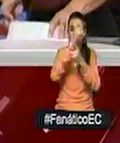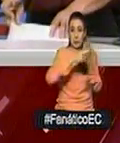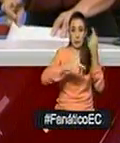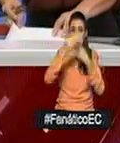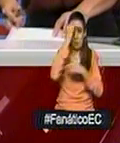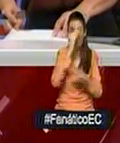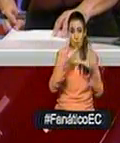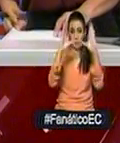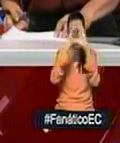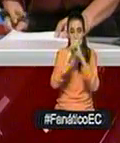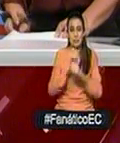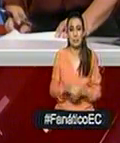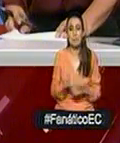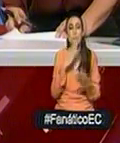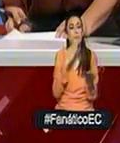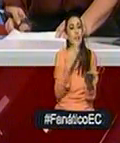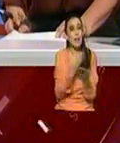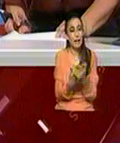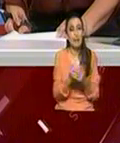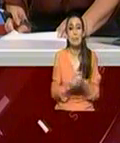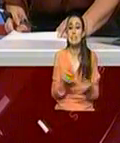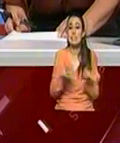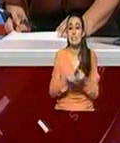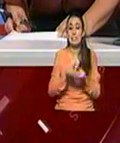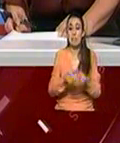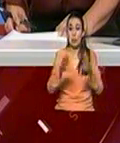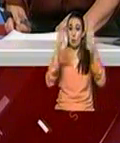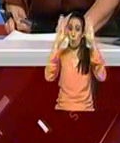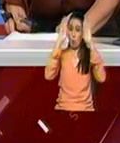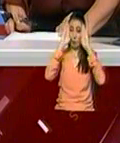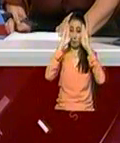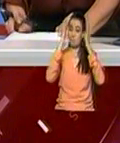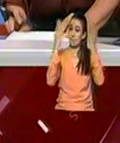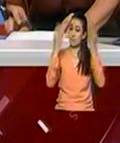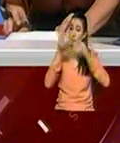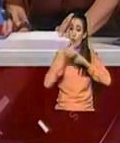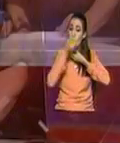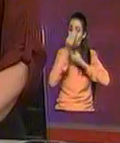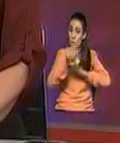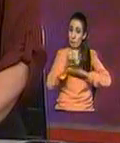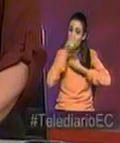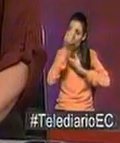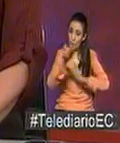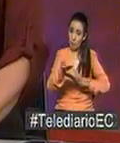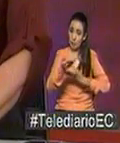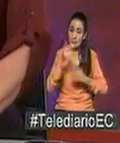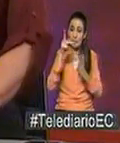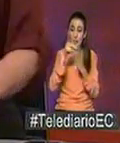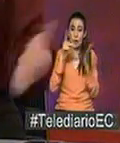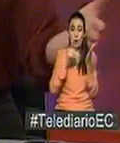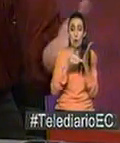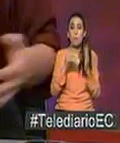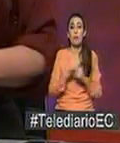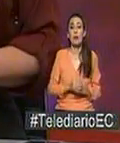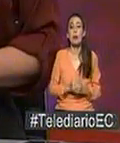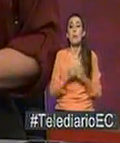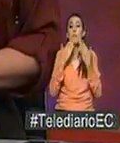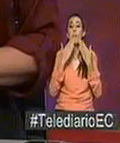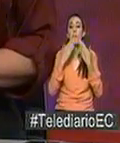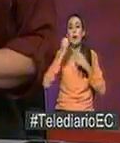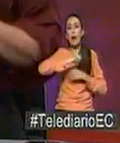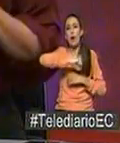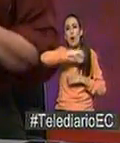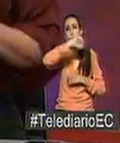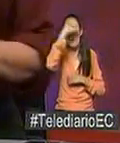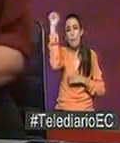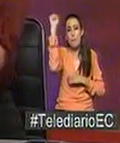buenas noches. Gracias, David, y estaremos pendientes entonces de lo que nos puedas contar en el programa en Fanático del campeón de la